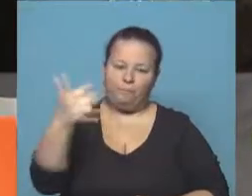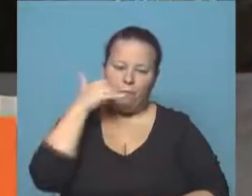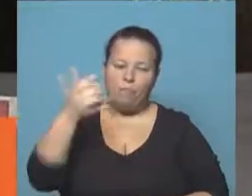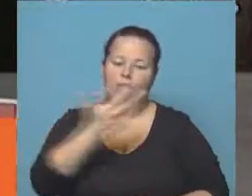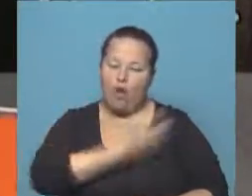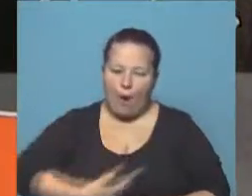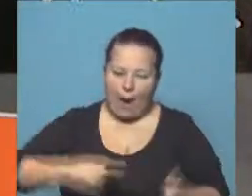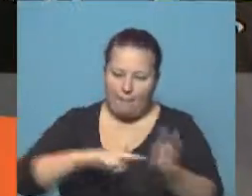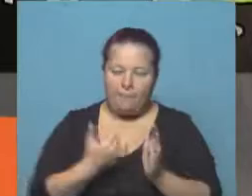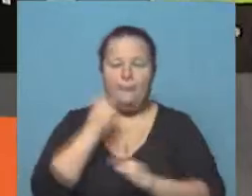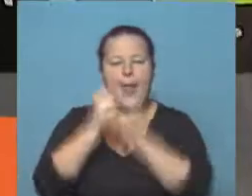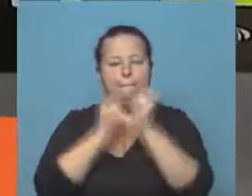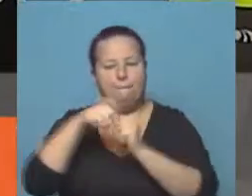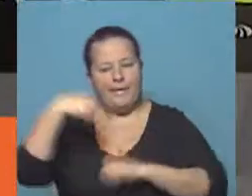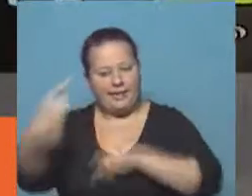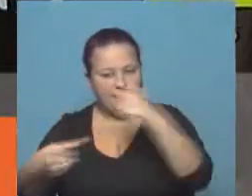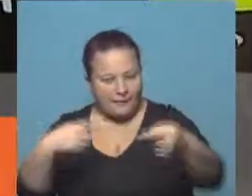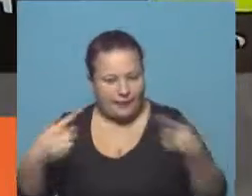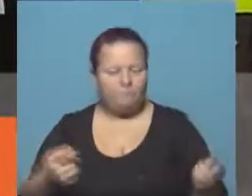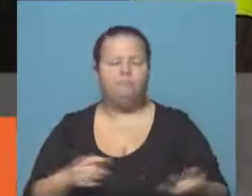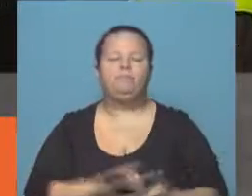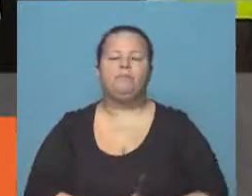ciudad, a las empresas tercerizadas y